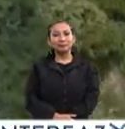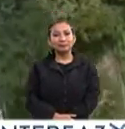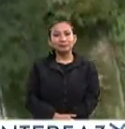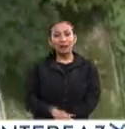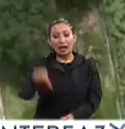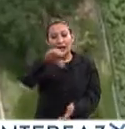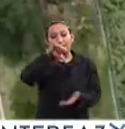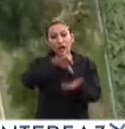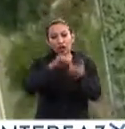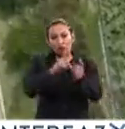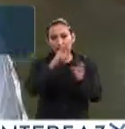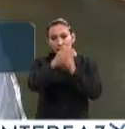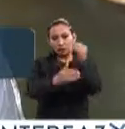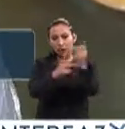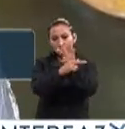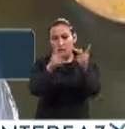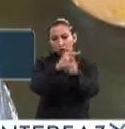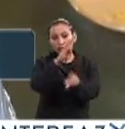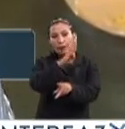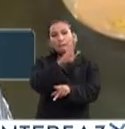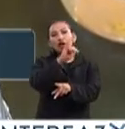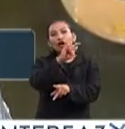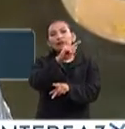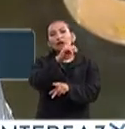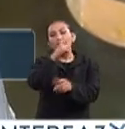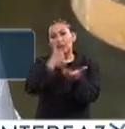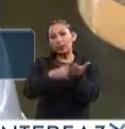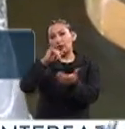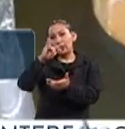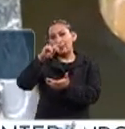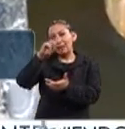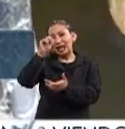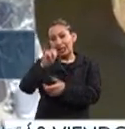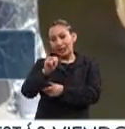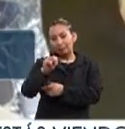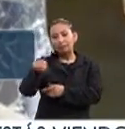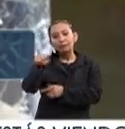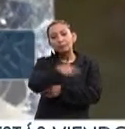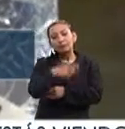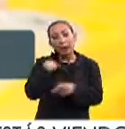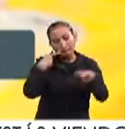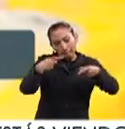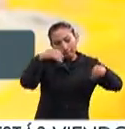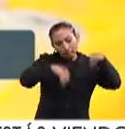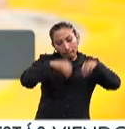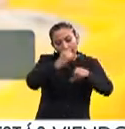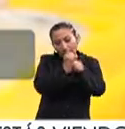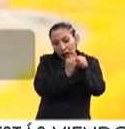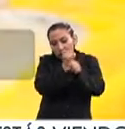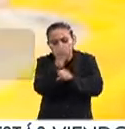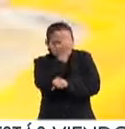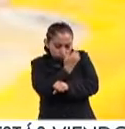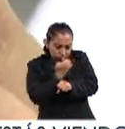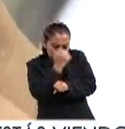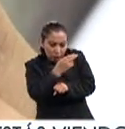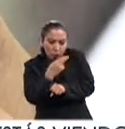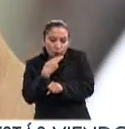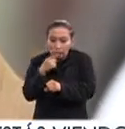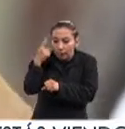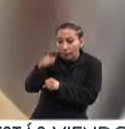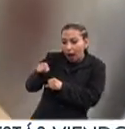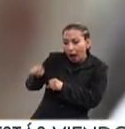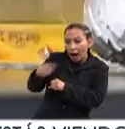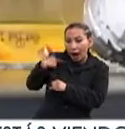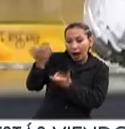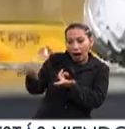En el Centro de Desarrollo de Productos Bióticos del Instituto Politécnico Nacional se desarrolla investigación básica y aplicada